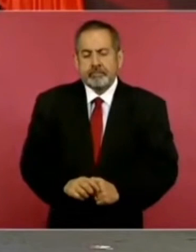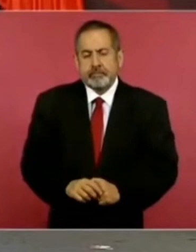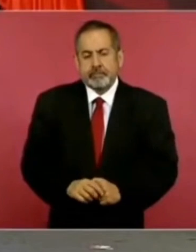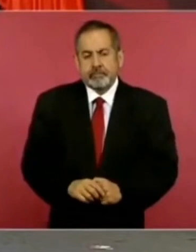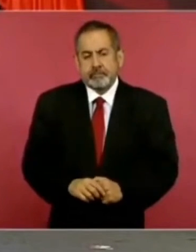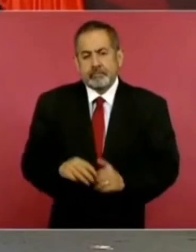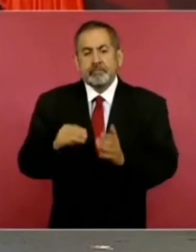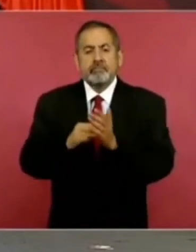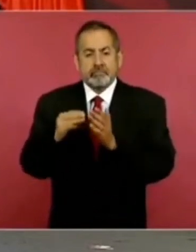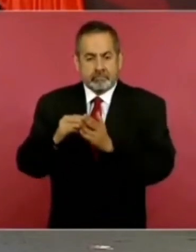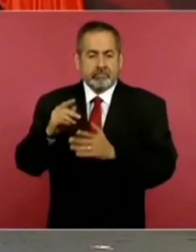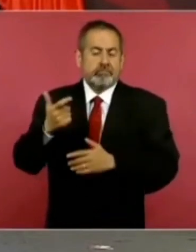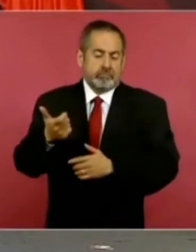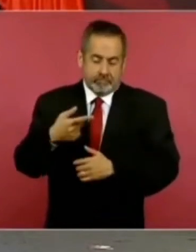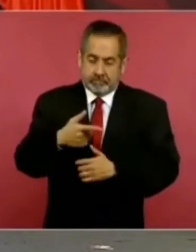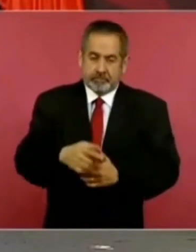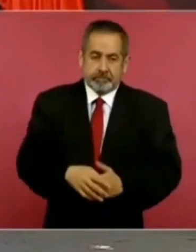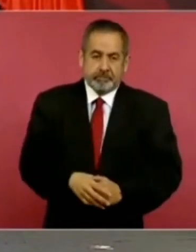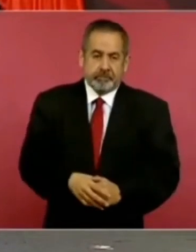518 mil millones de pesos,